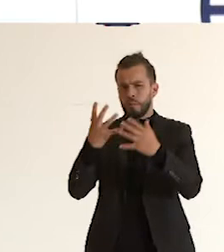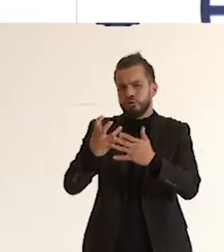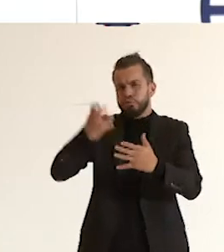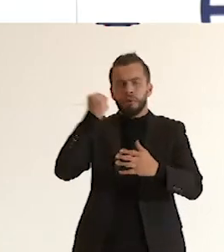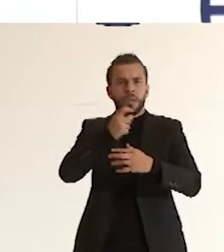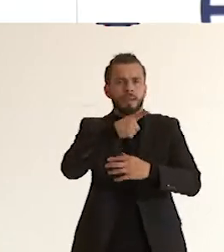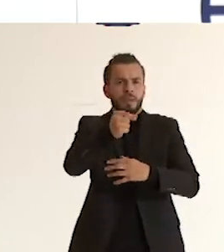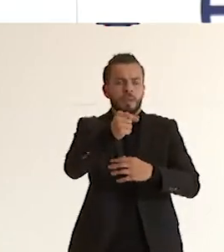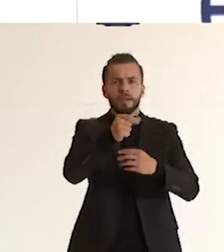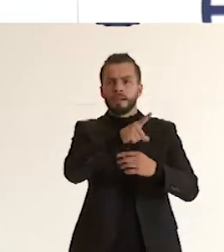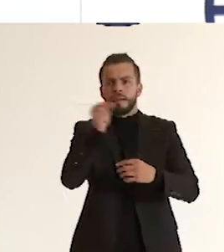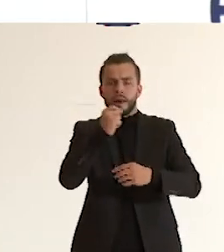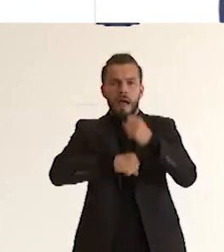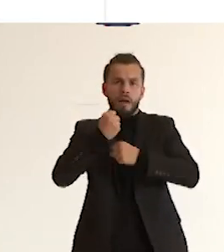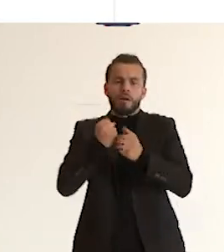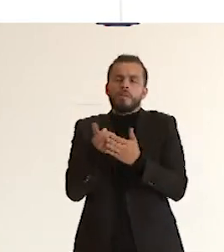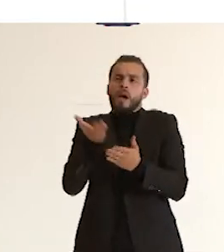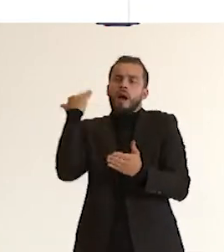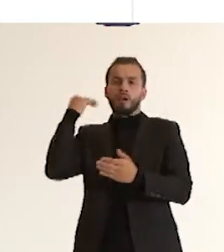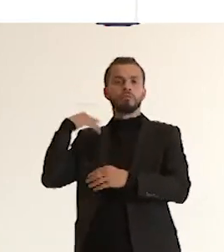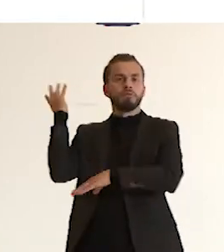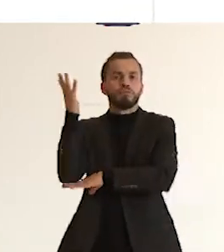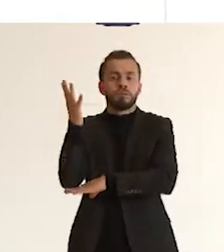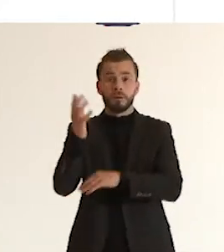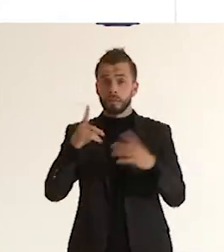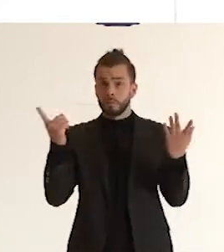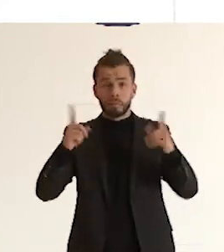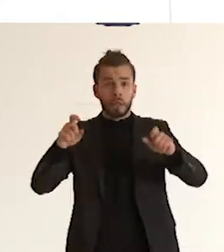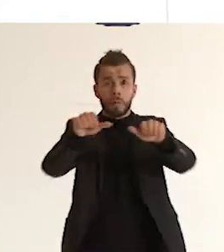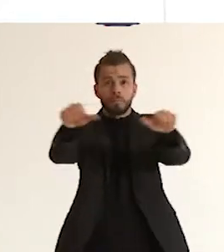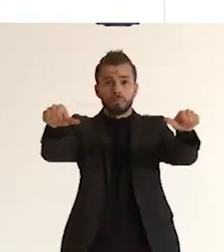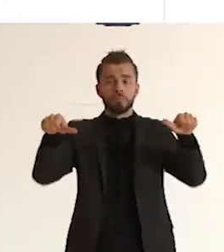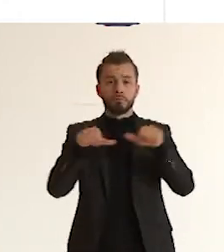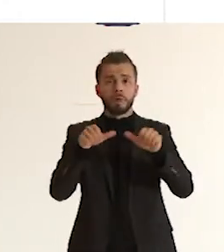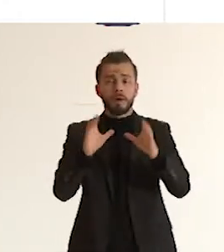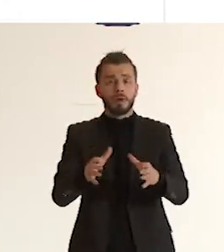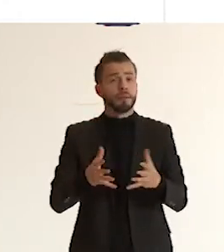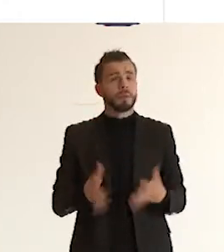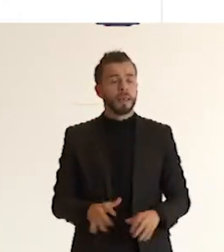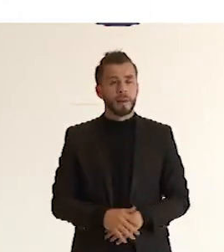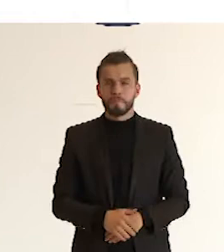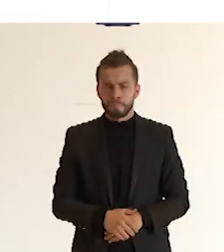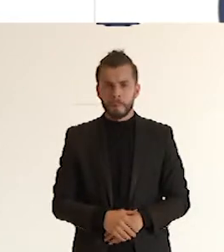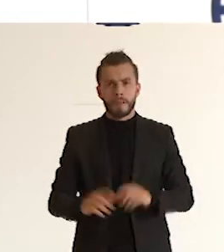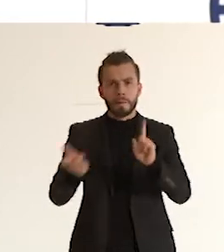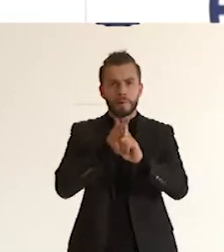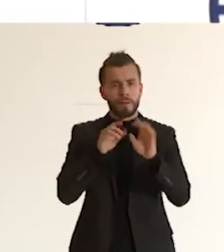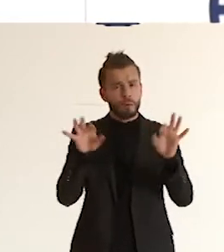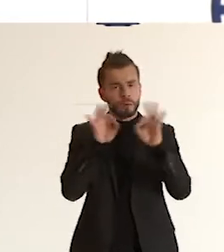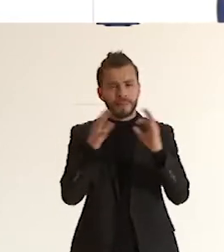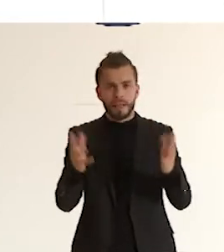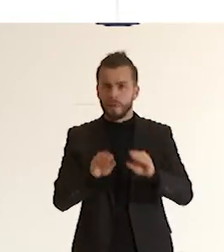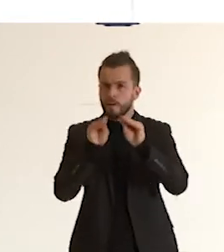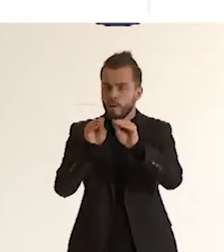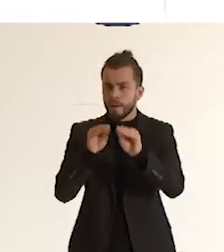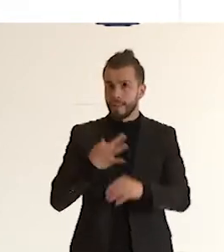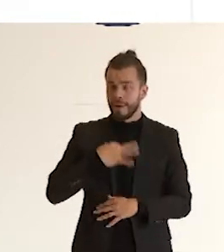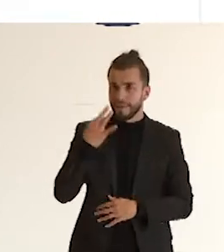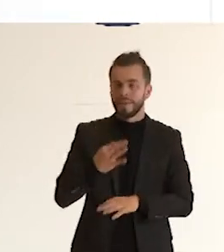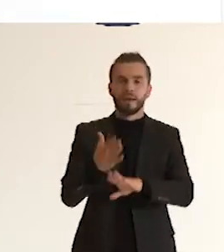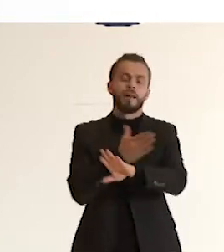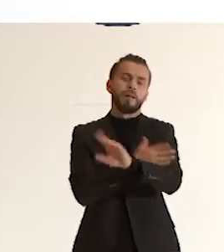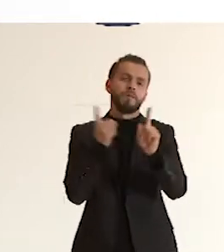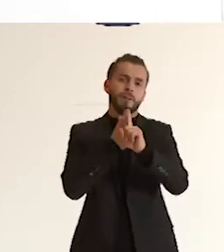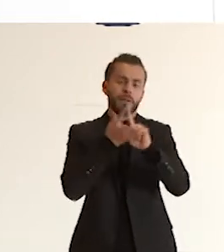solamente a partir de lo que ocurre en las aulas de clase entonces si uno le apuesta a una formación ética tiene que preocuparse por